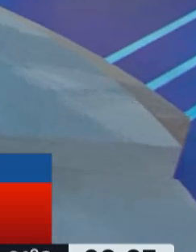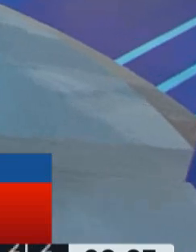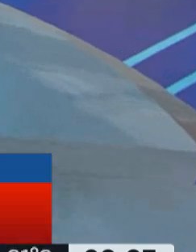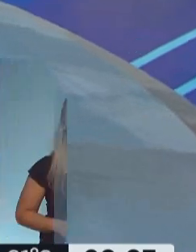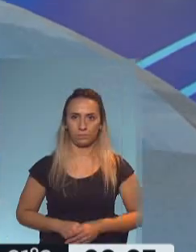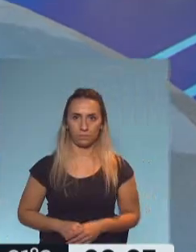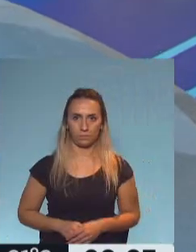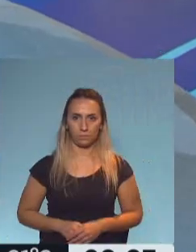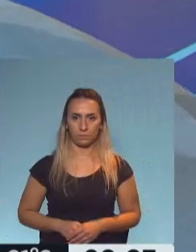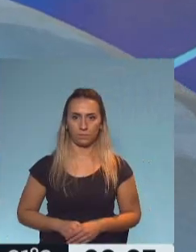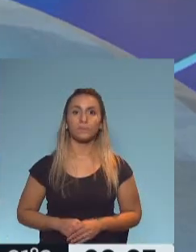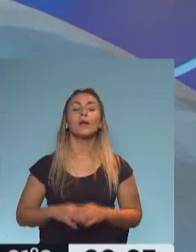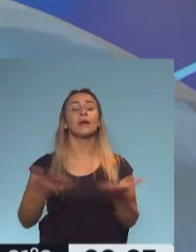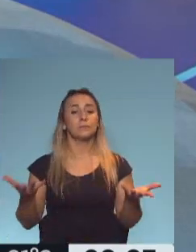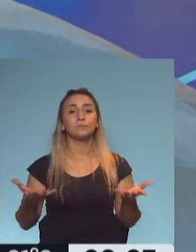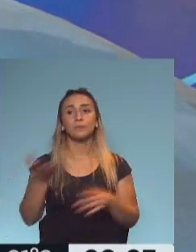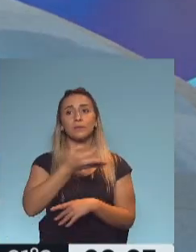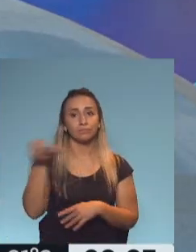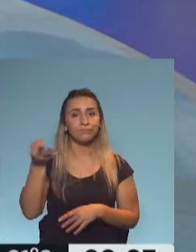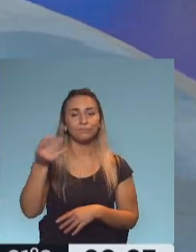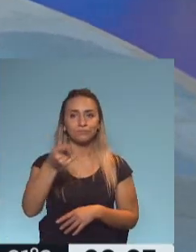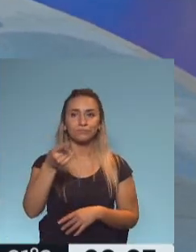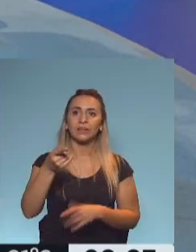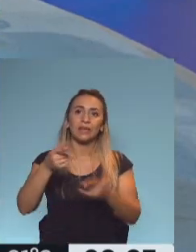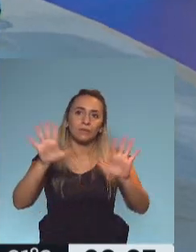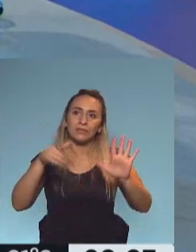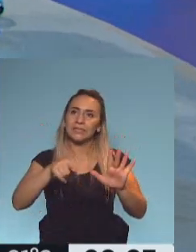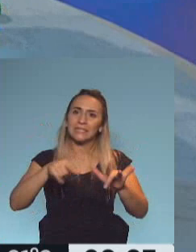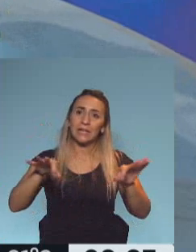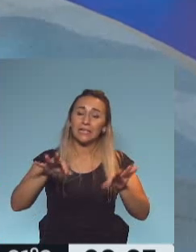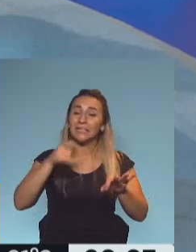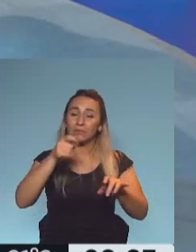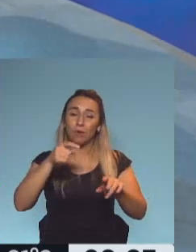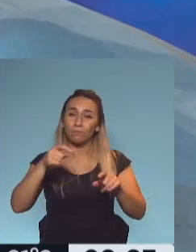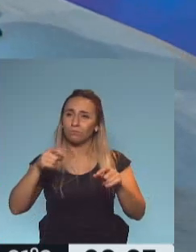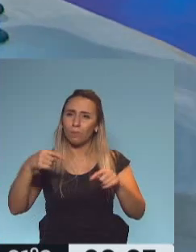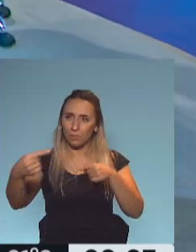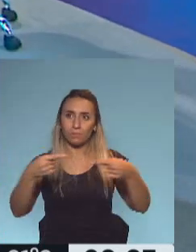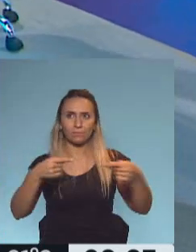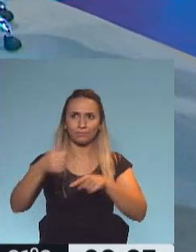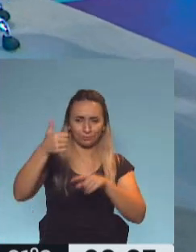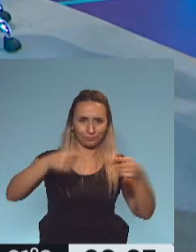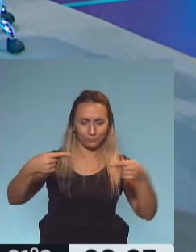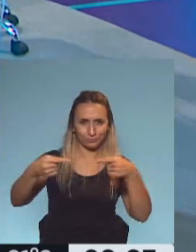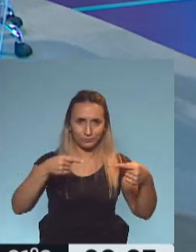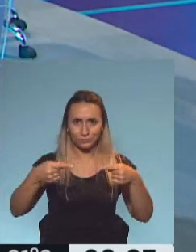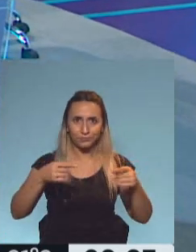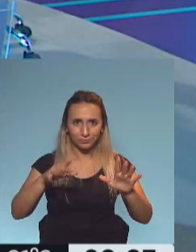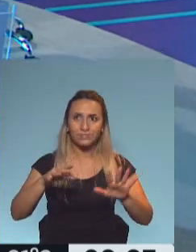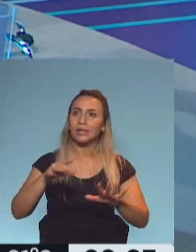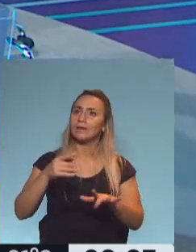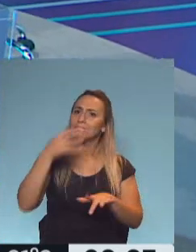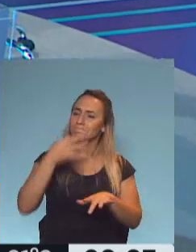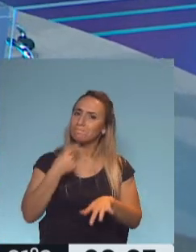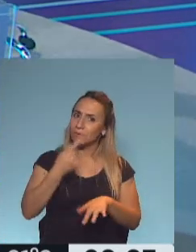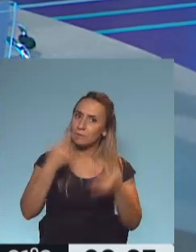24, 48 horas, se hubiese evitado varios dardos en lo político de Alberto Fernández, ¿puede ser? La pregunta es si los quiso evitar. Ah, bien.